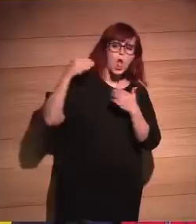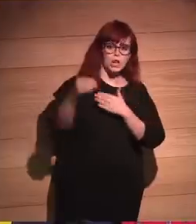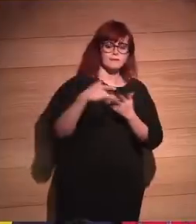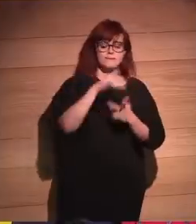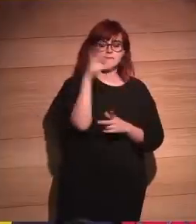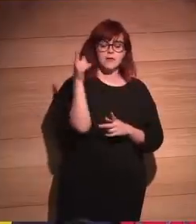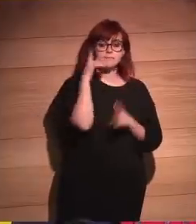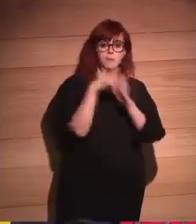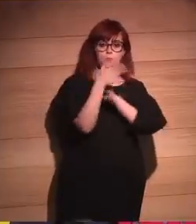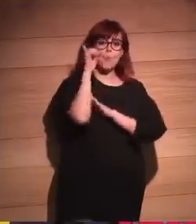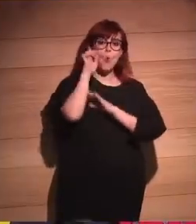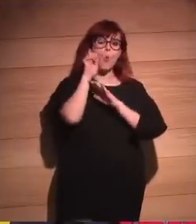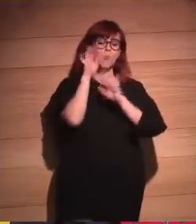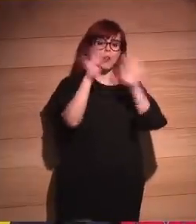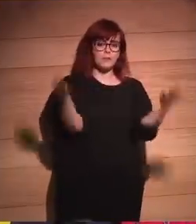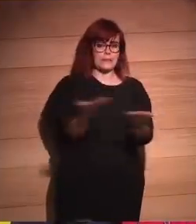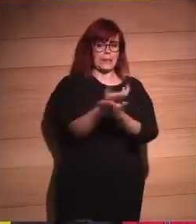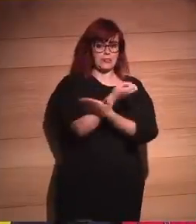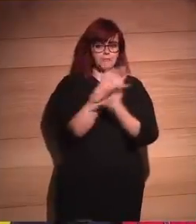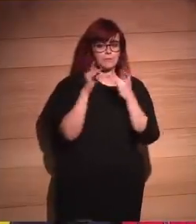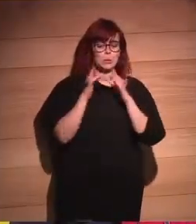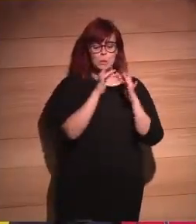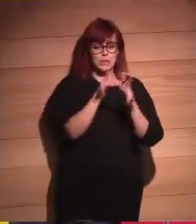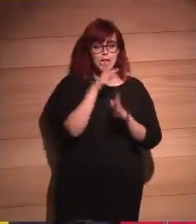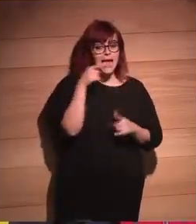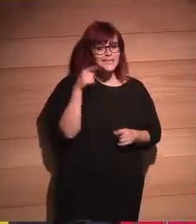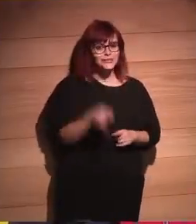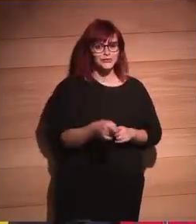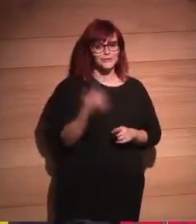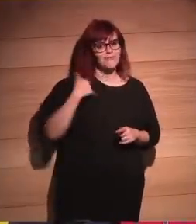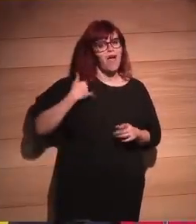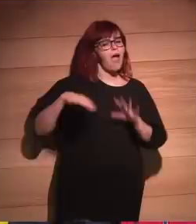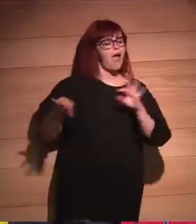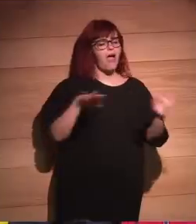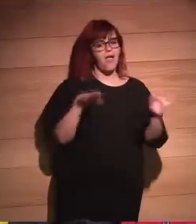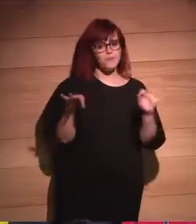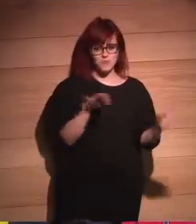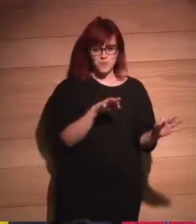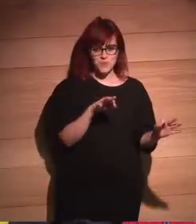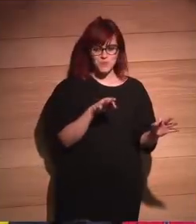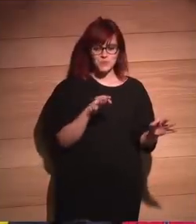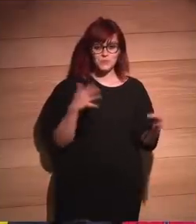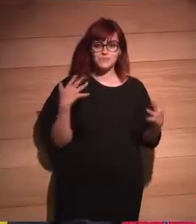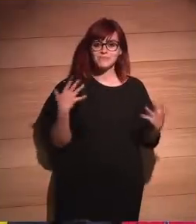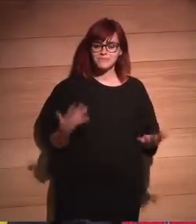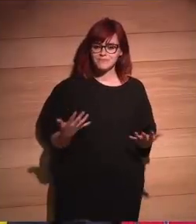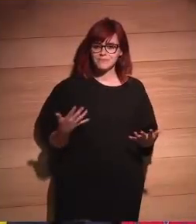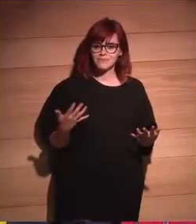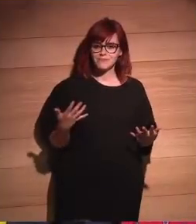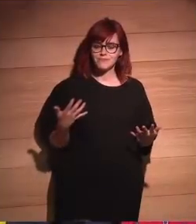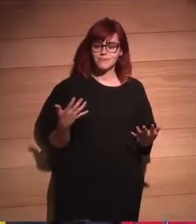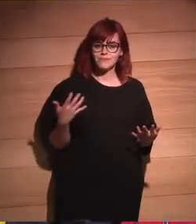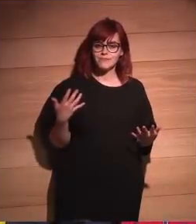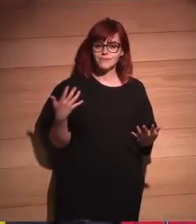conectado por Internet, por otras cosas y eso ya está teniendo, por ejemplo, unas